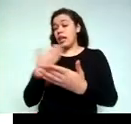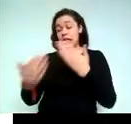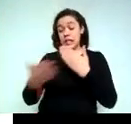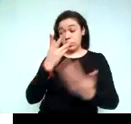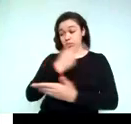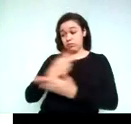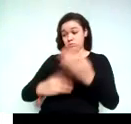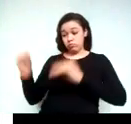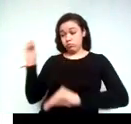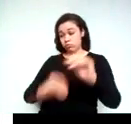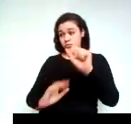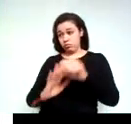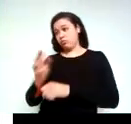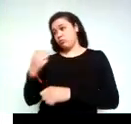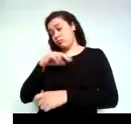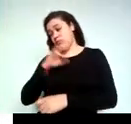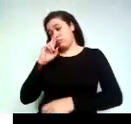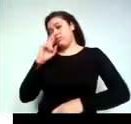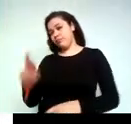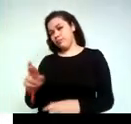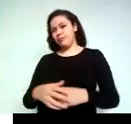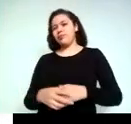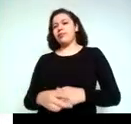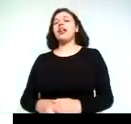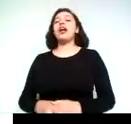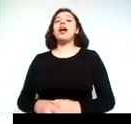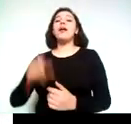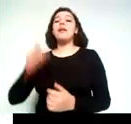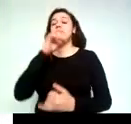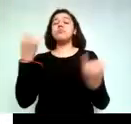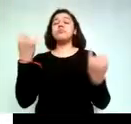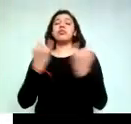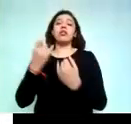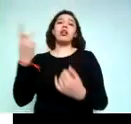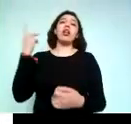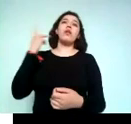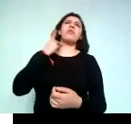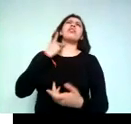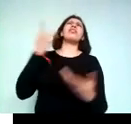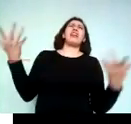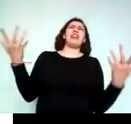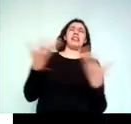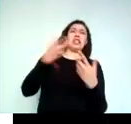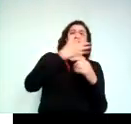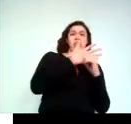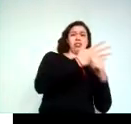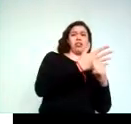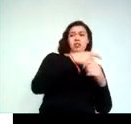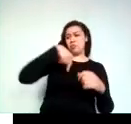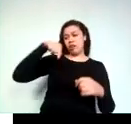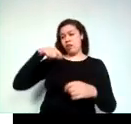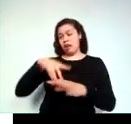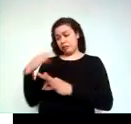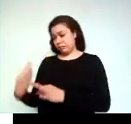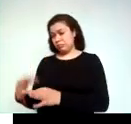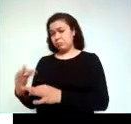están tomando, ¿no? Lo que se está diciendo en la política se está cumpliendo o no se está cumpliendo, ¿no?